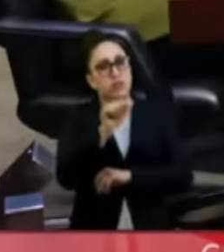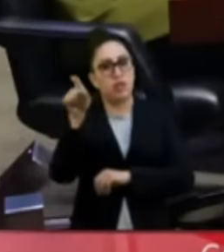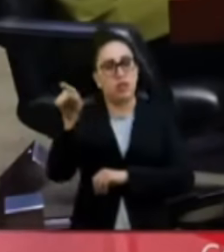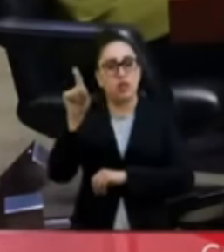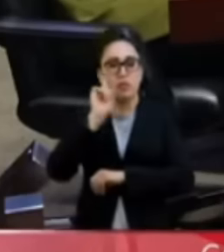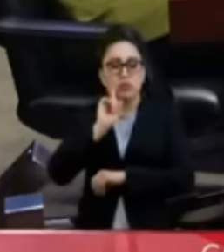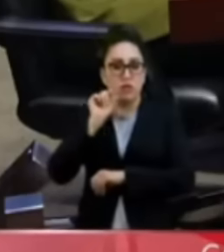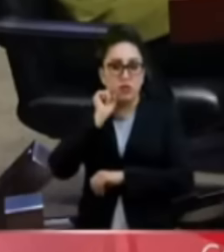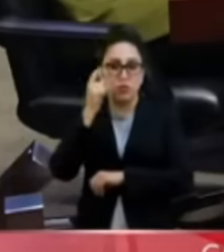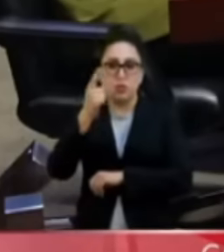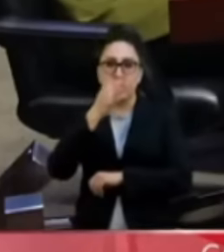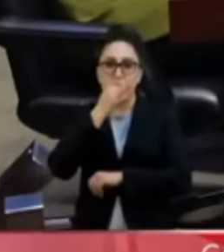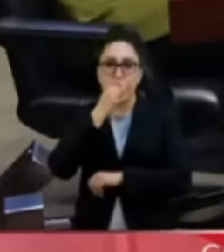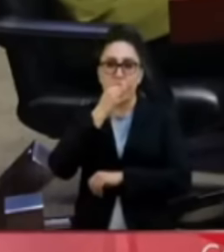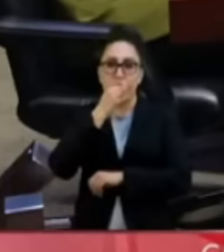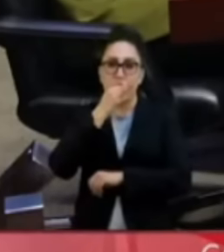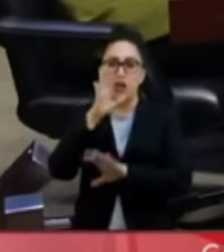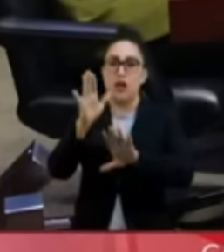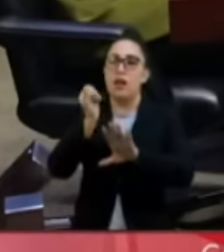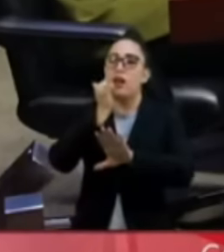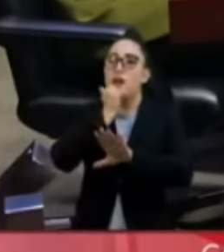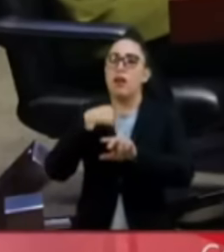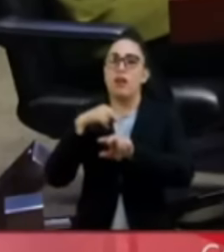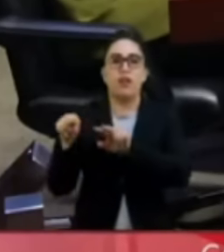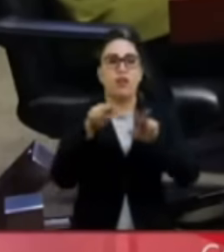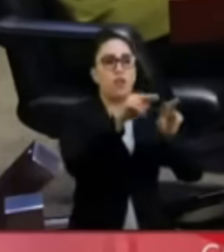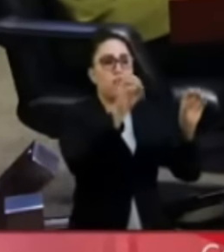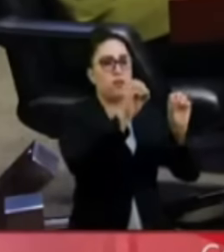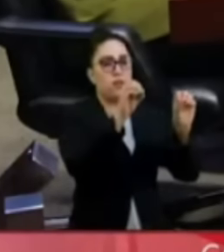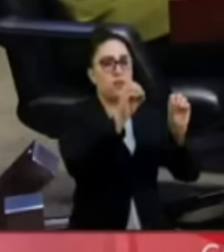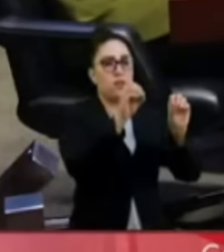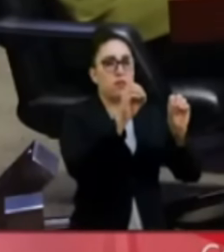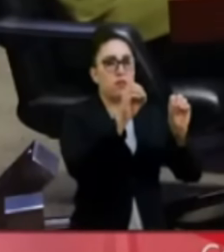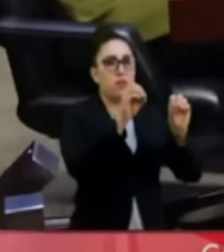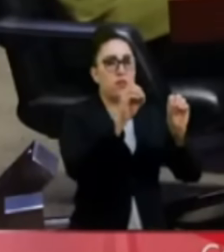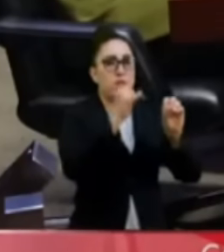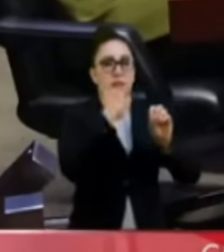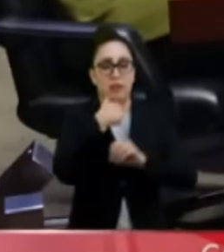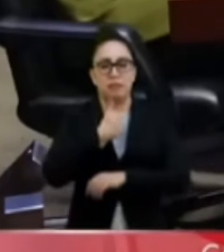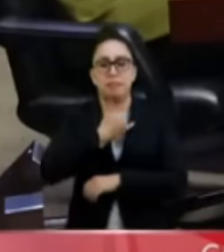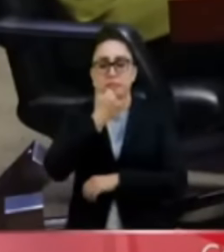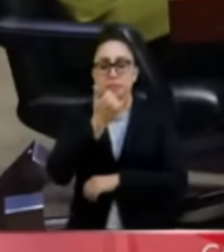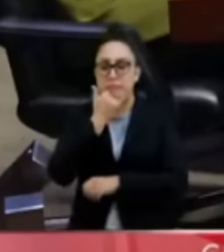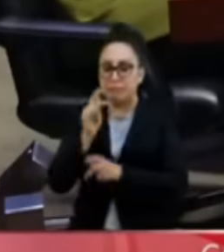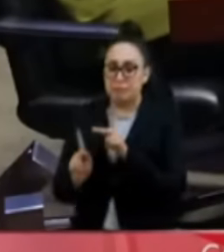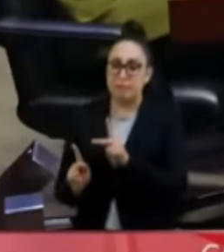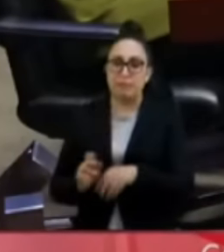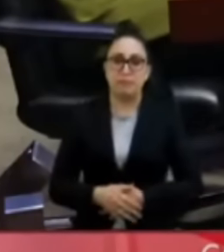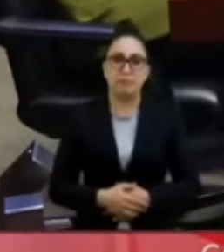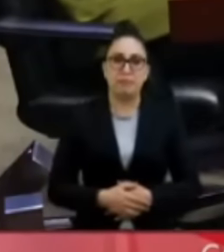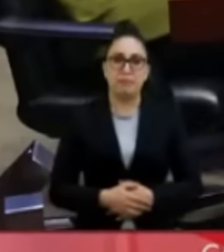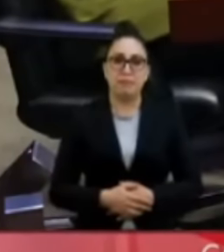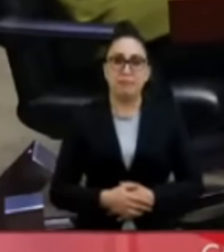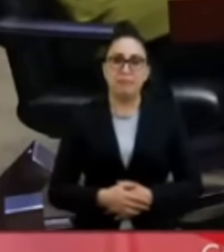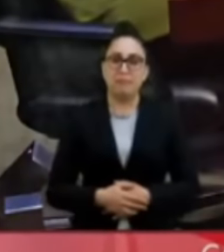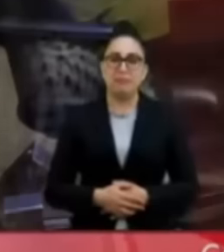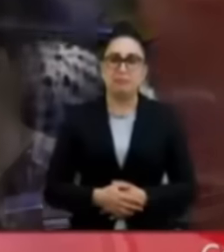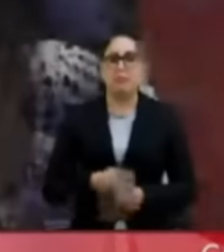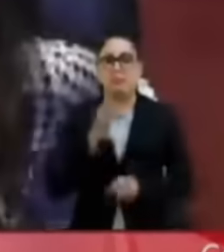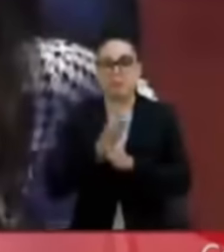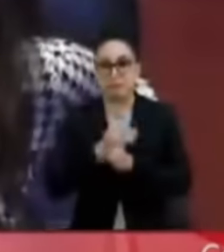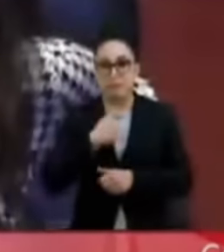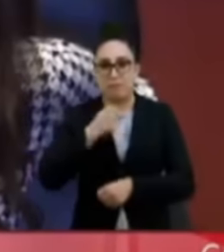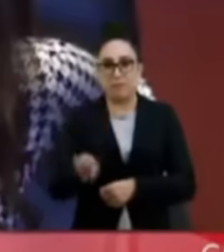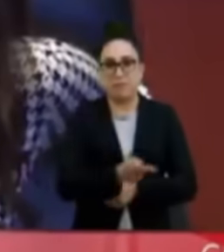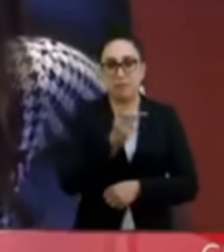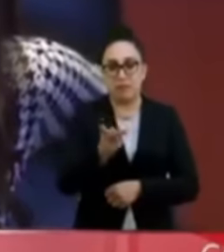minuto. Ah, acá está, perfecto. Entonces el que no había visto que sí estaba caminando soy yo. Vaya, perdón por la interrupción, senadora. No se preocupe. Preguntarle si